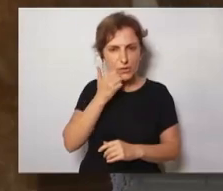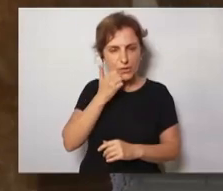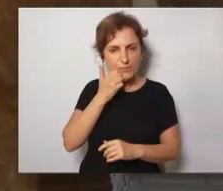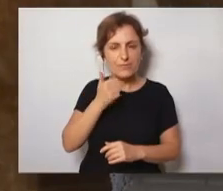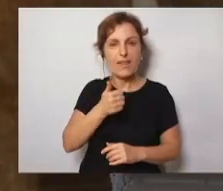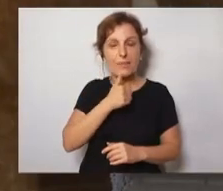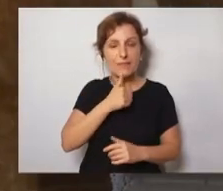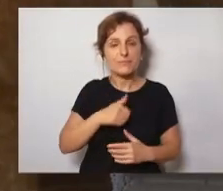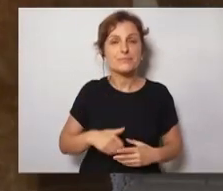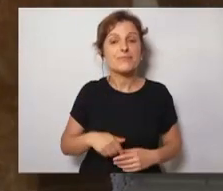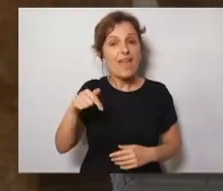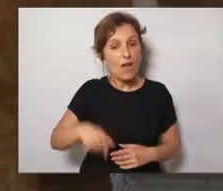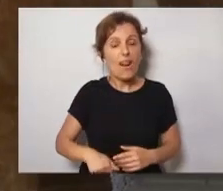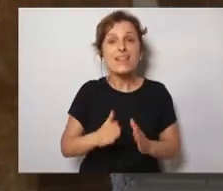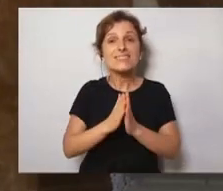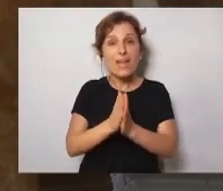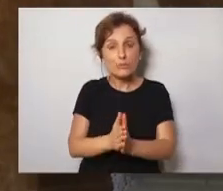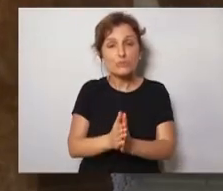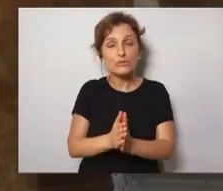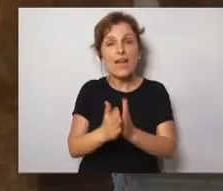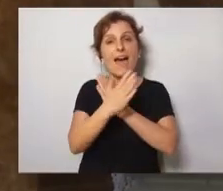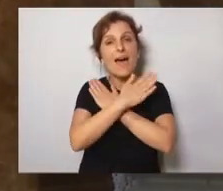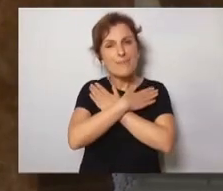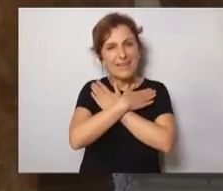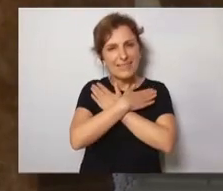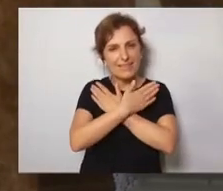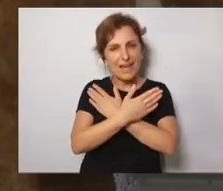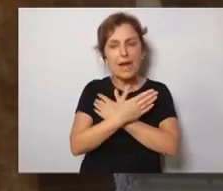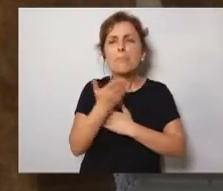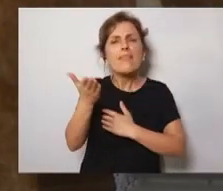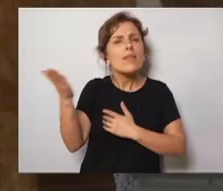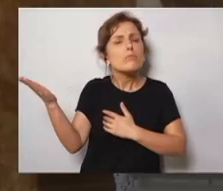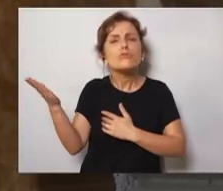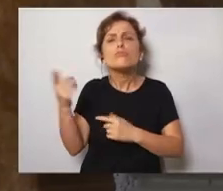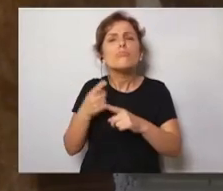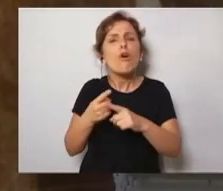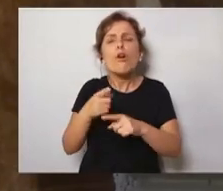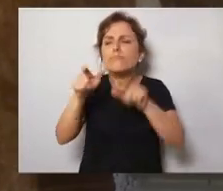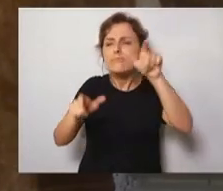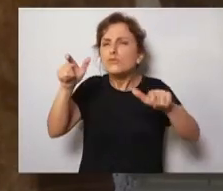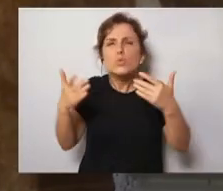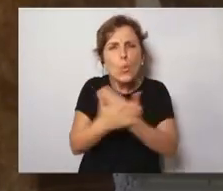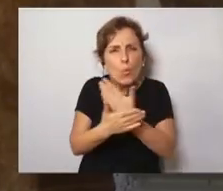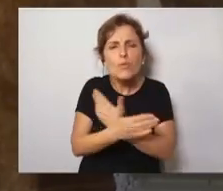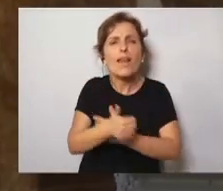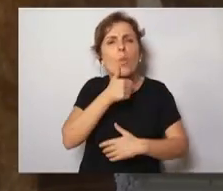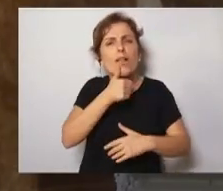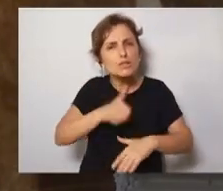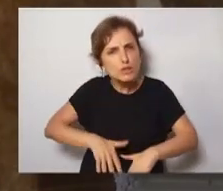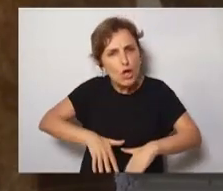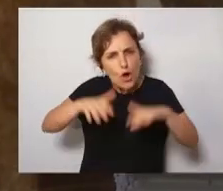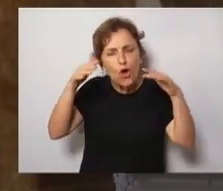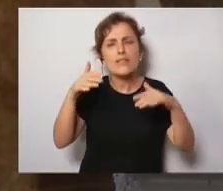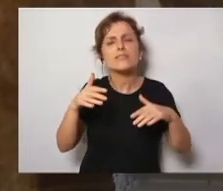vamos a rezar un avemaría por todos nuestros hermanos que están afligidos por las inundaciones y por distintas circunstancias